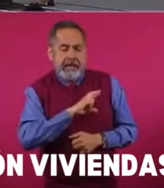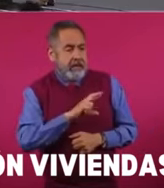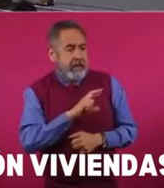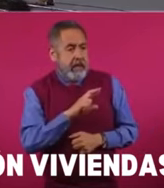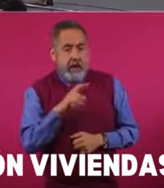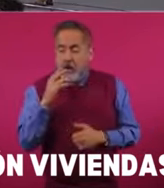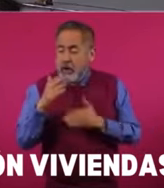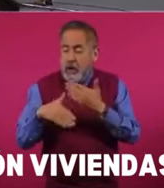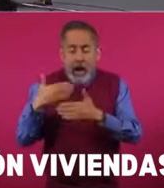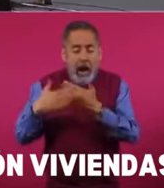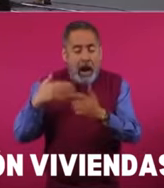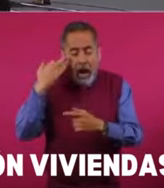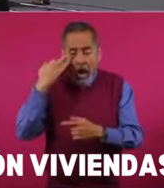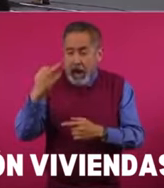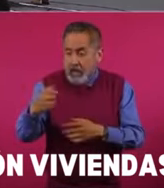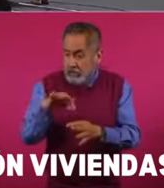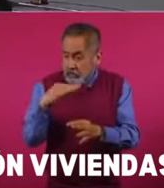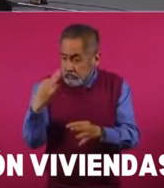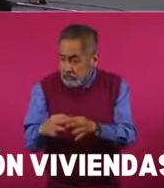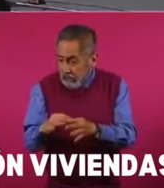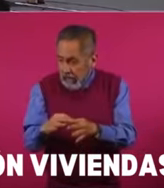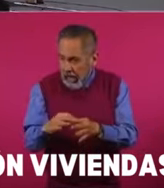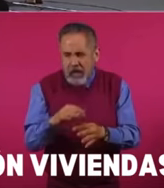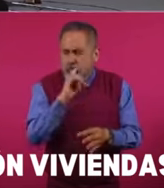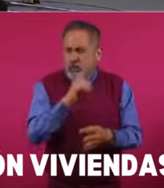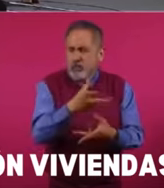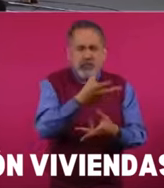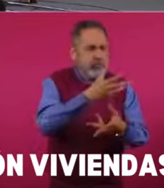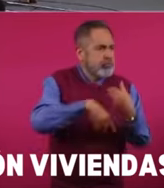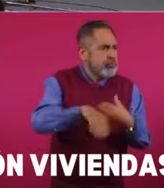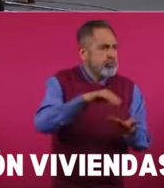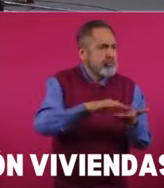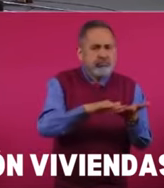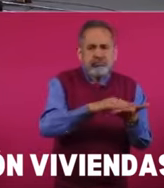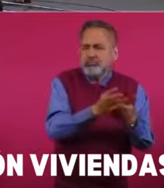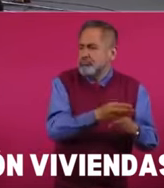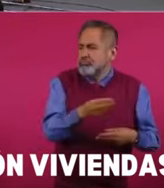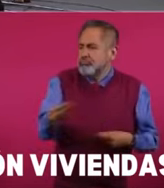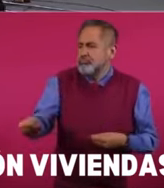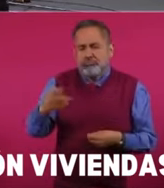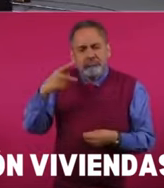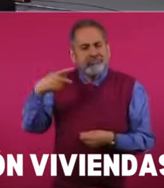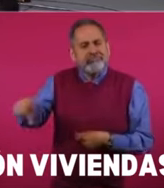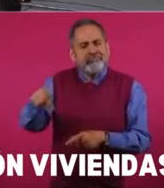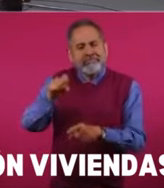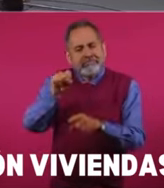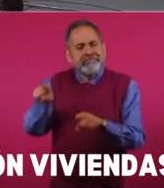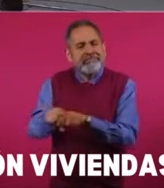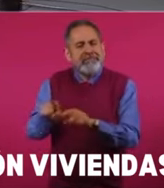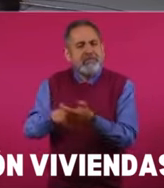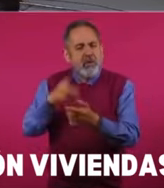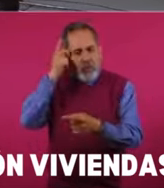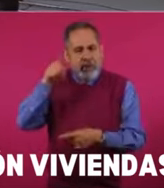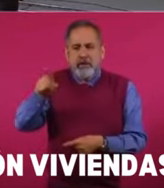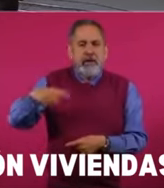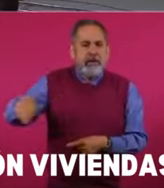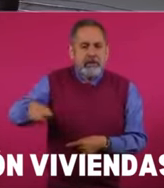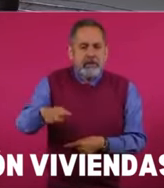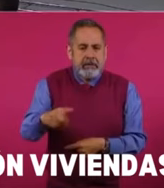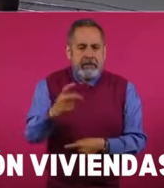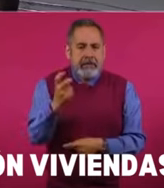de modo que ya se tiene el financiamiento, que es de los mismos trabajadores, y esto va a